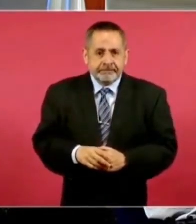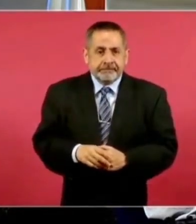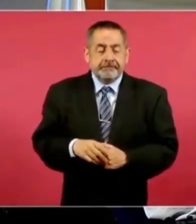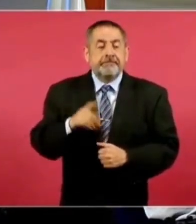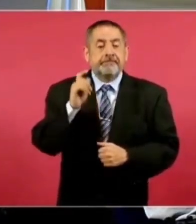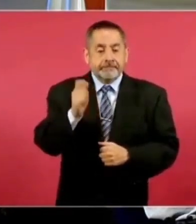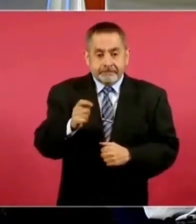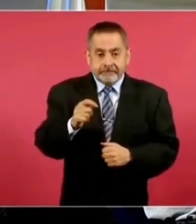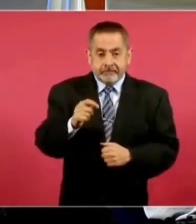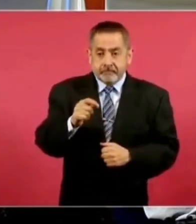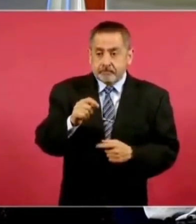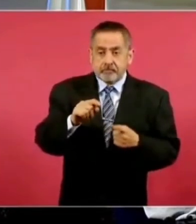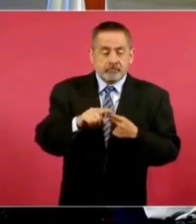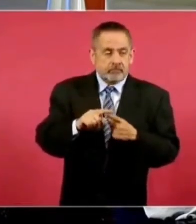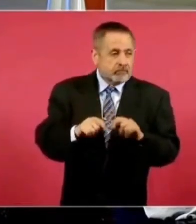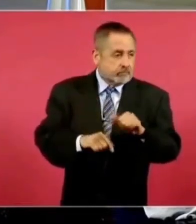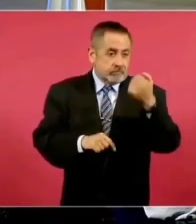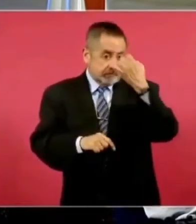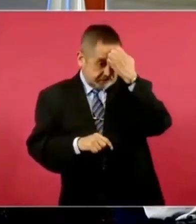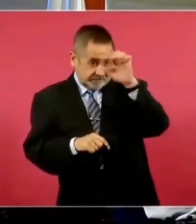ningún extranjero